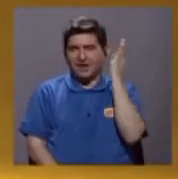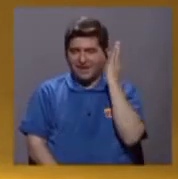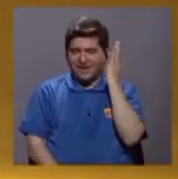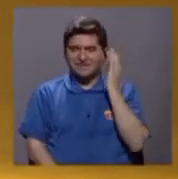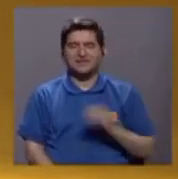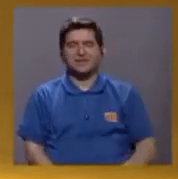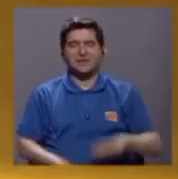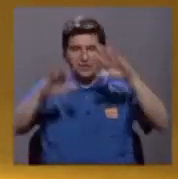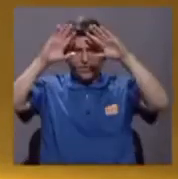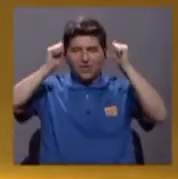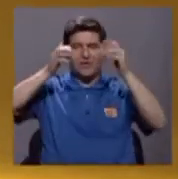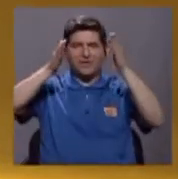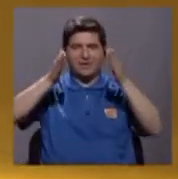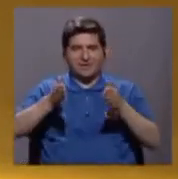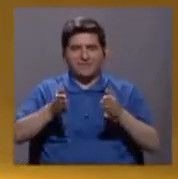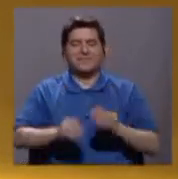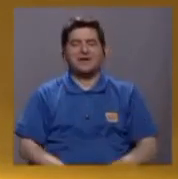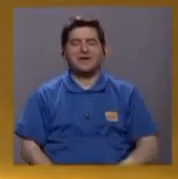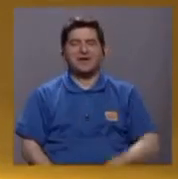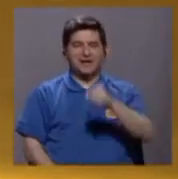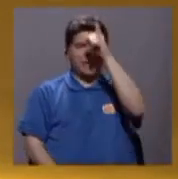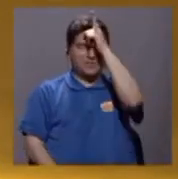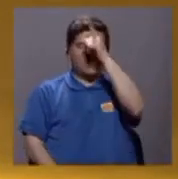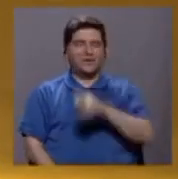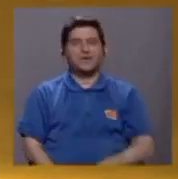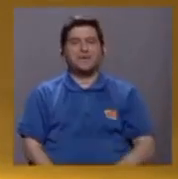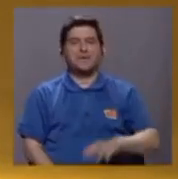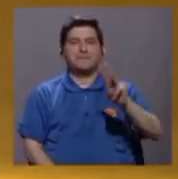embajadora de Alemania, doña Martina